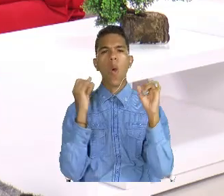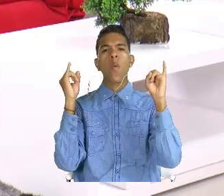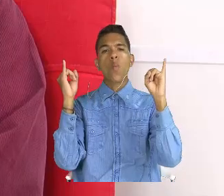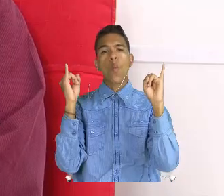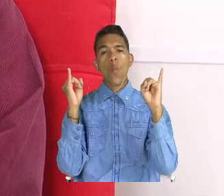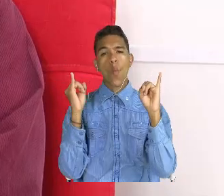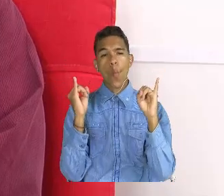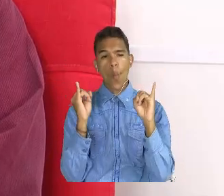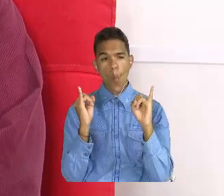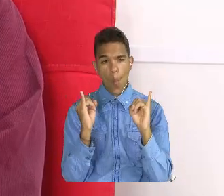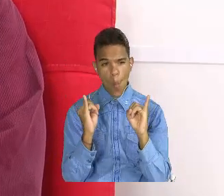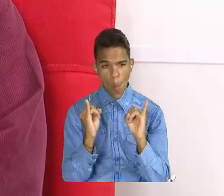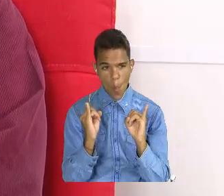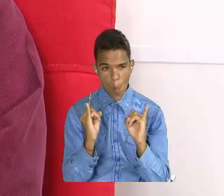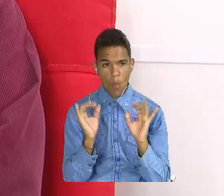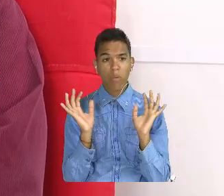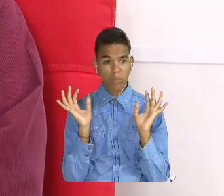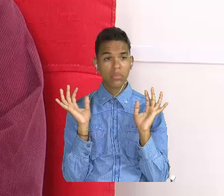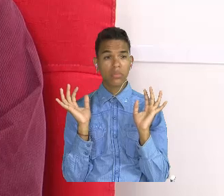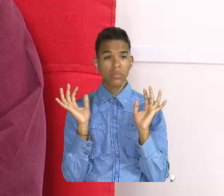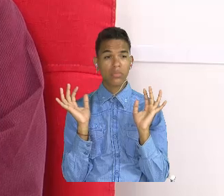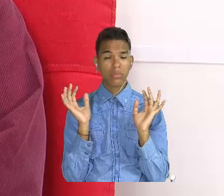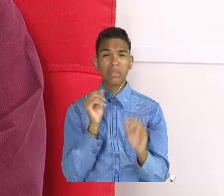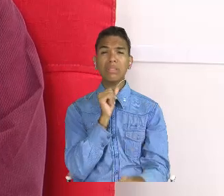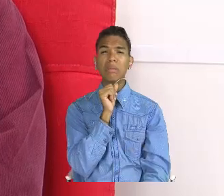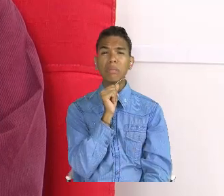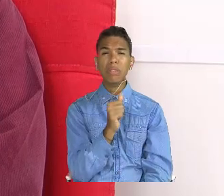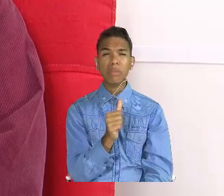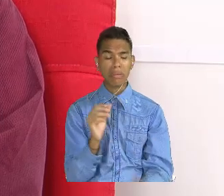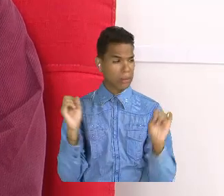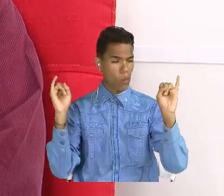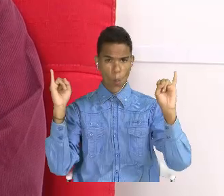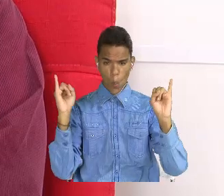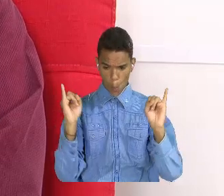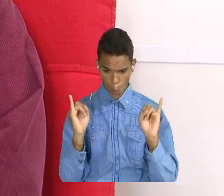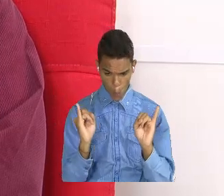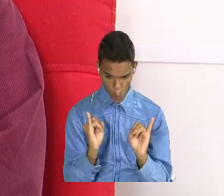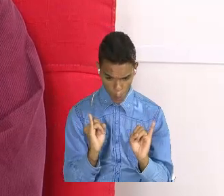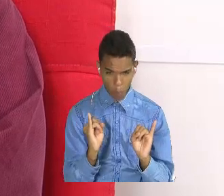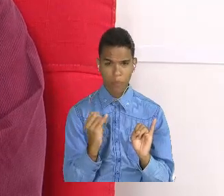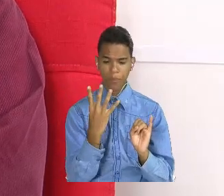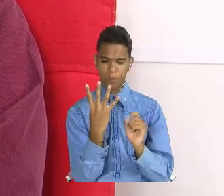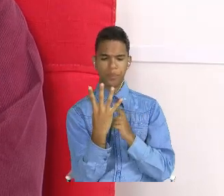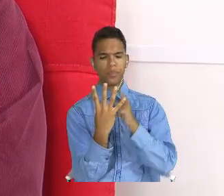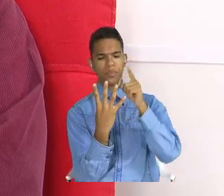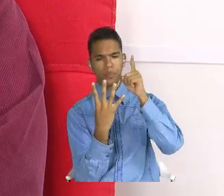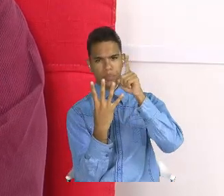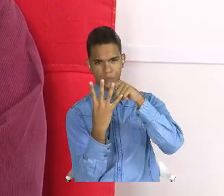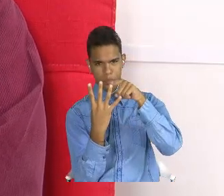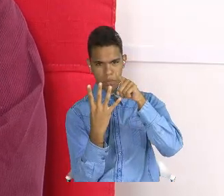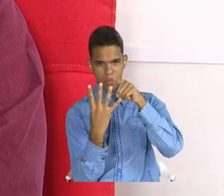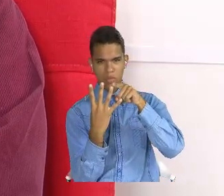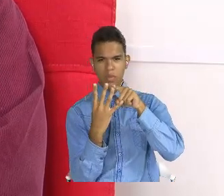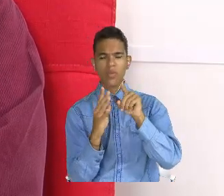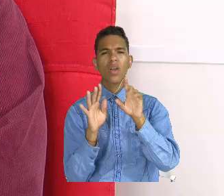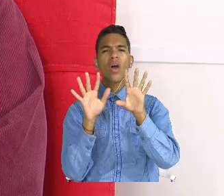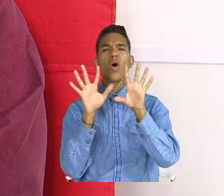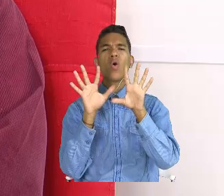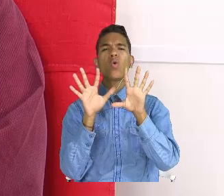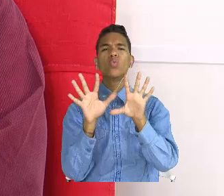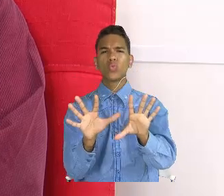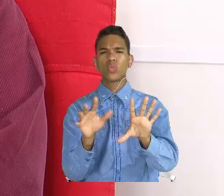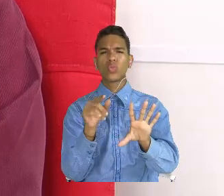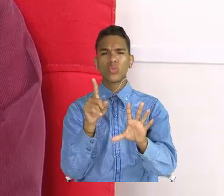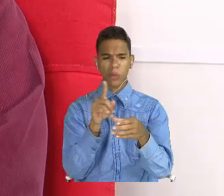pacientes incluso pueden arrancar perdiendo peso de una manera inexplicable. La polidipsia, que es el consumo de abundante cantidad